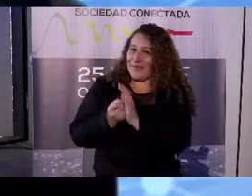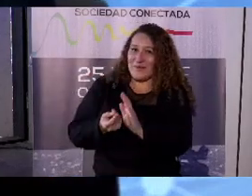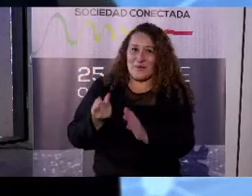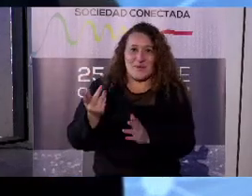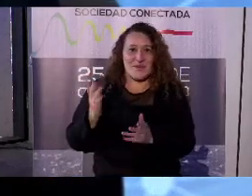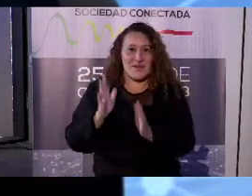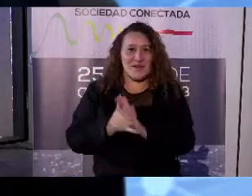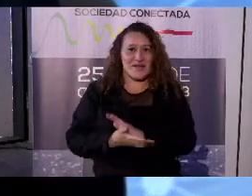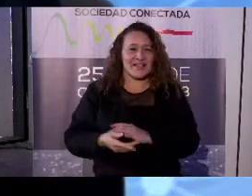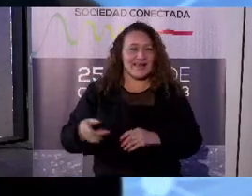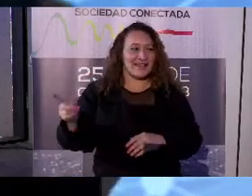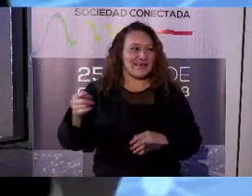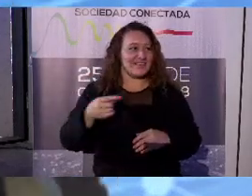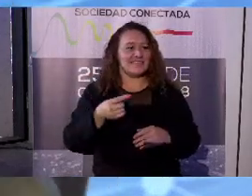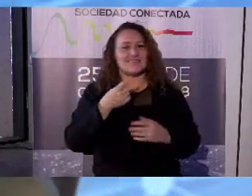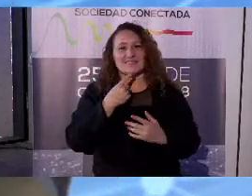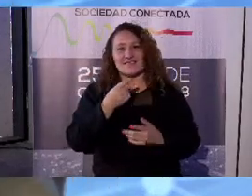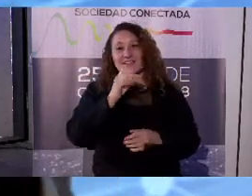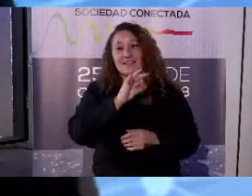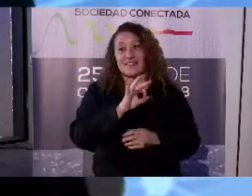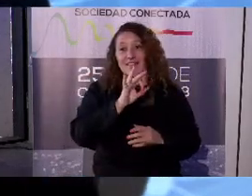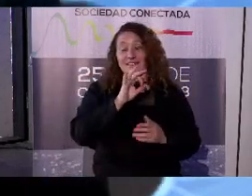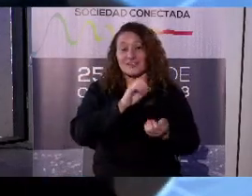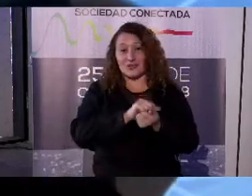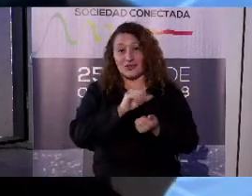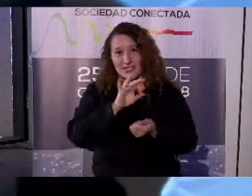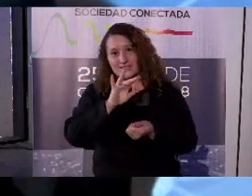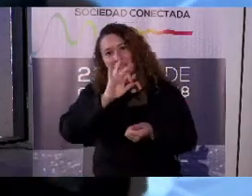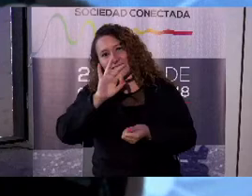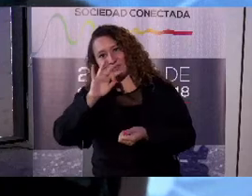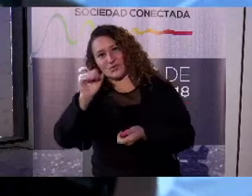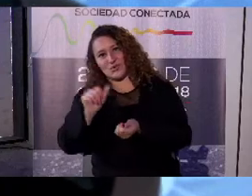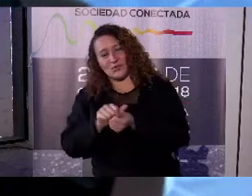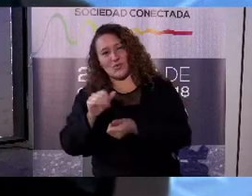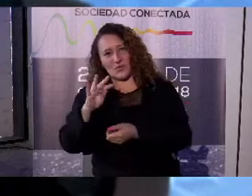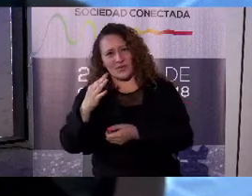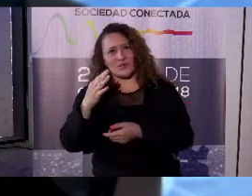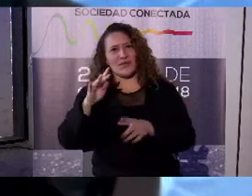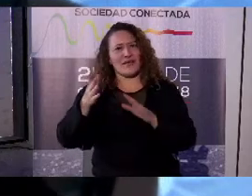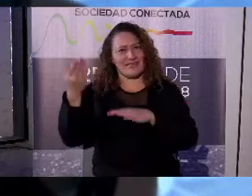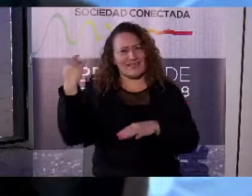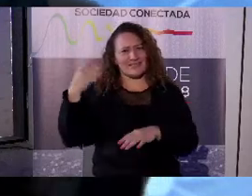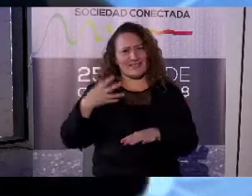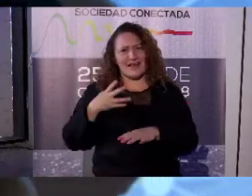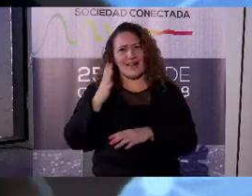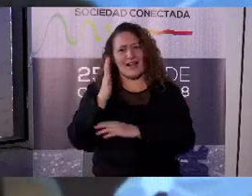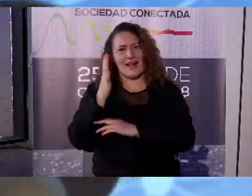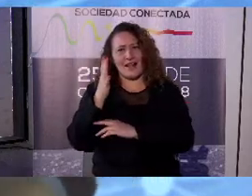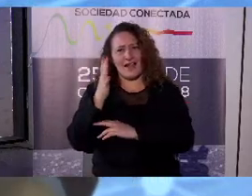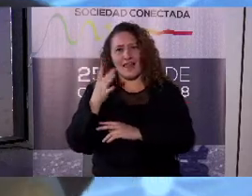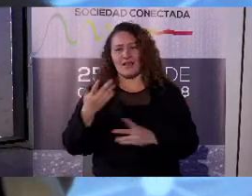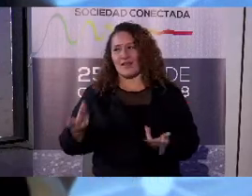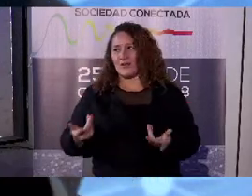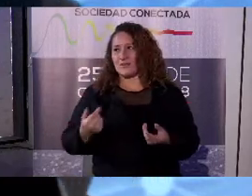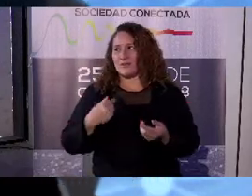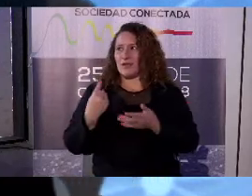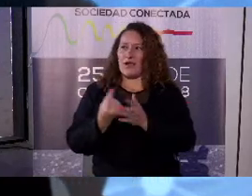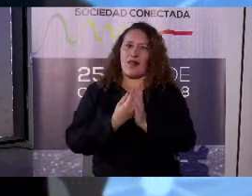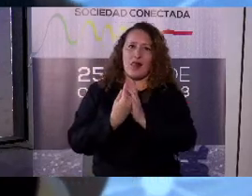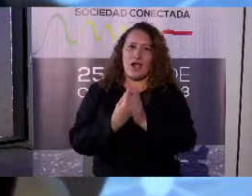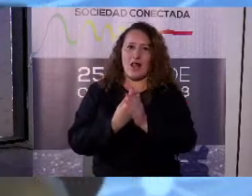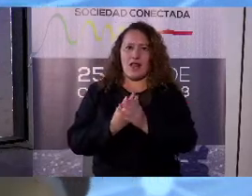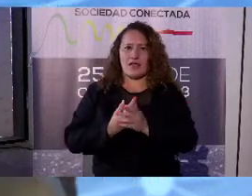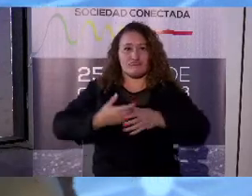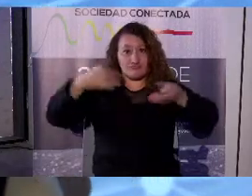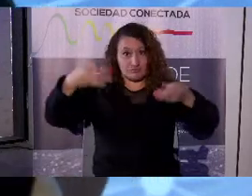a 3 con4 cuando estábamos en la pasada conferencia discutiendo el tema si no estábamos en reuniones